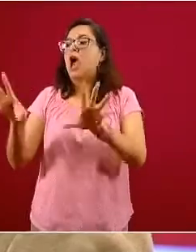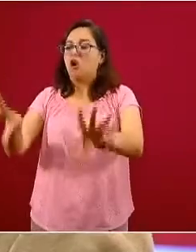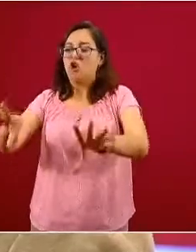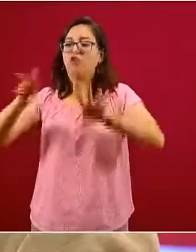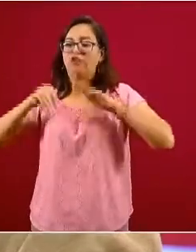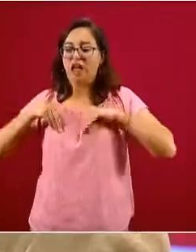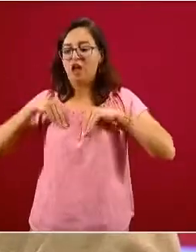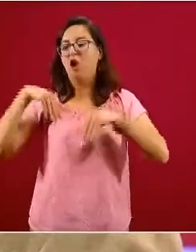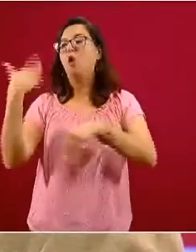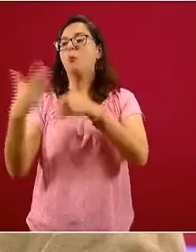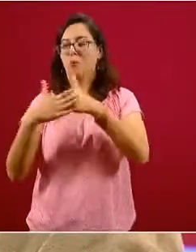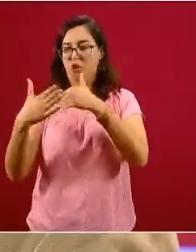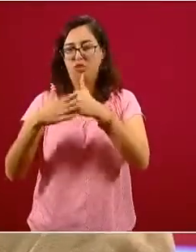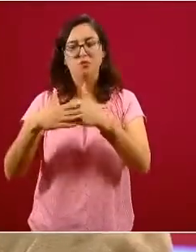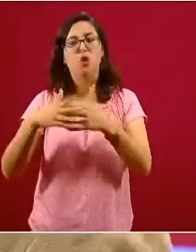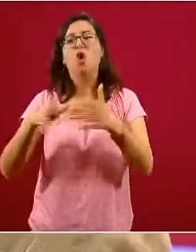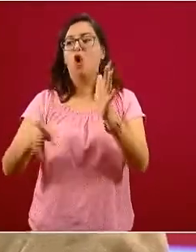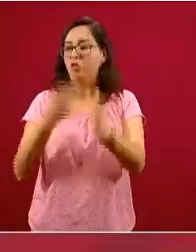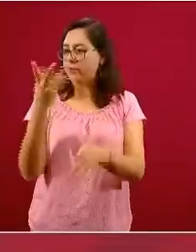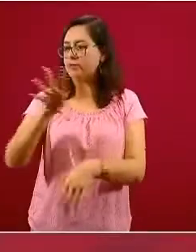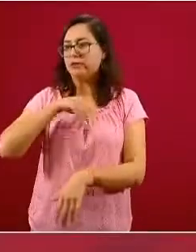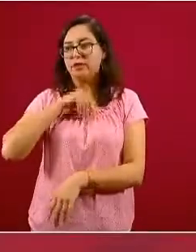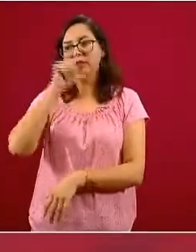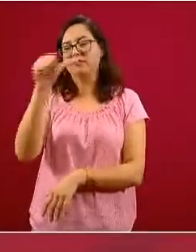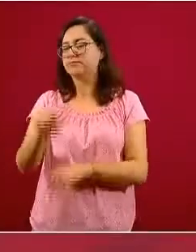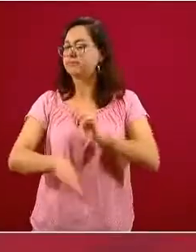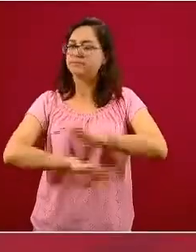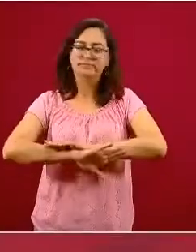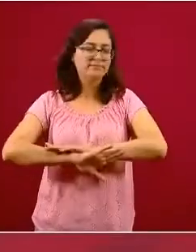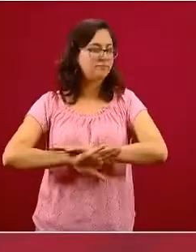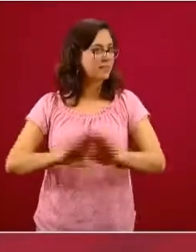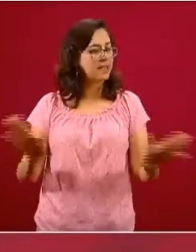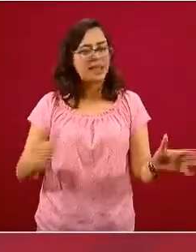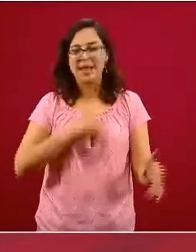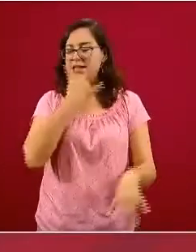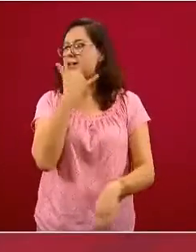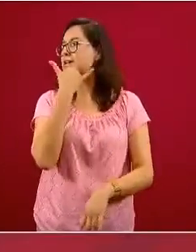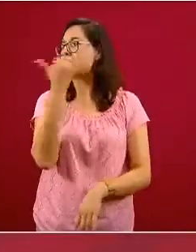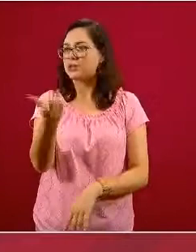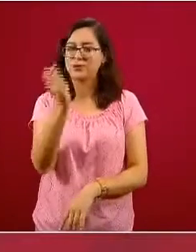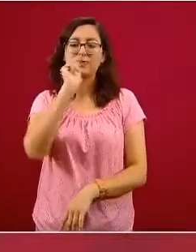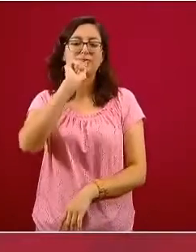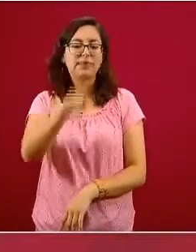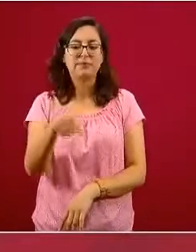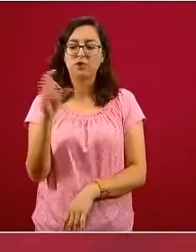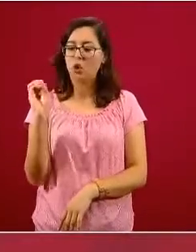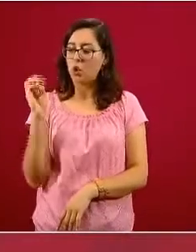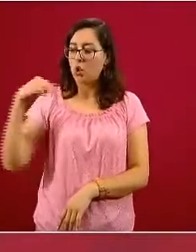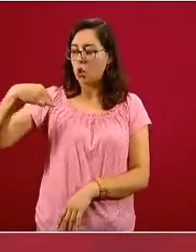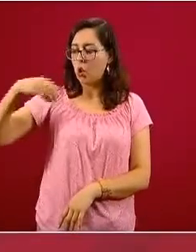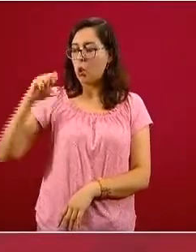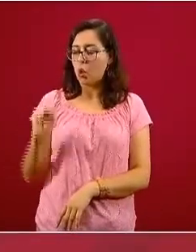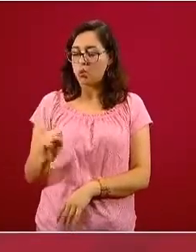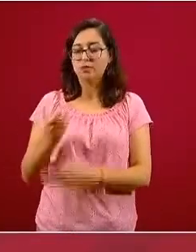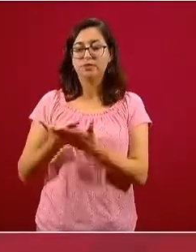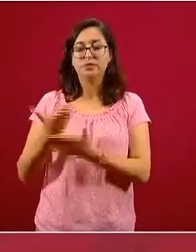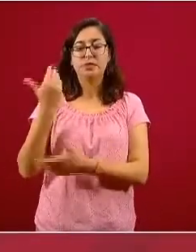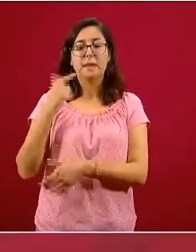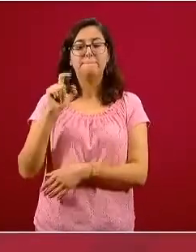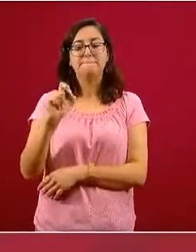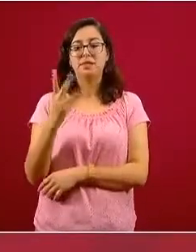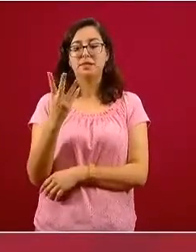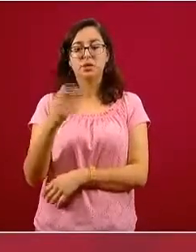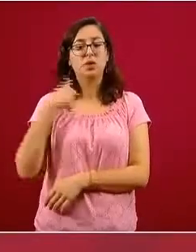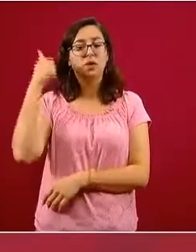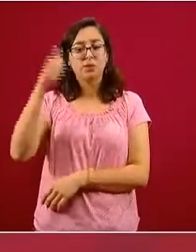y ya no puede contagiar en su sitio de trabajo es una idea errónea. La Organización Mundial de la Salud desde el 24 de